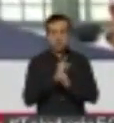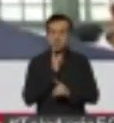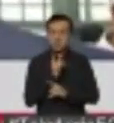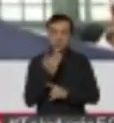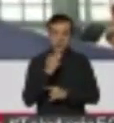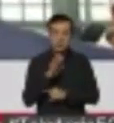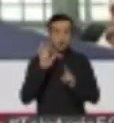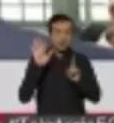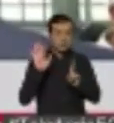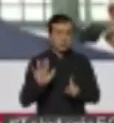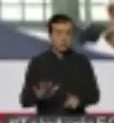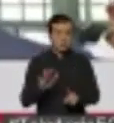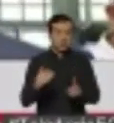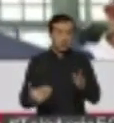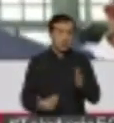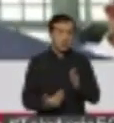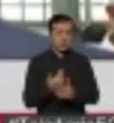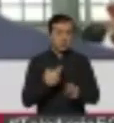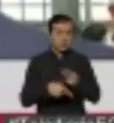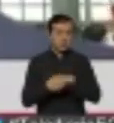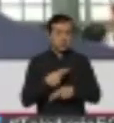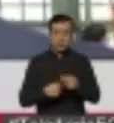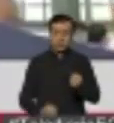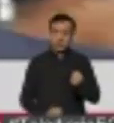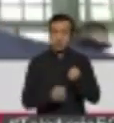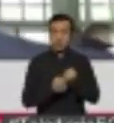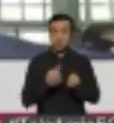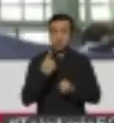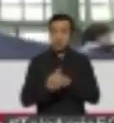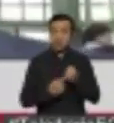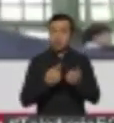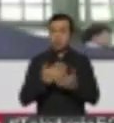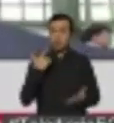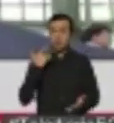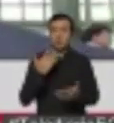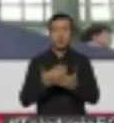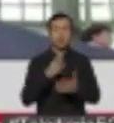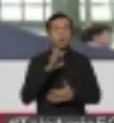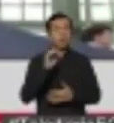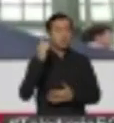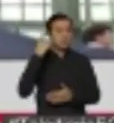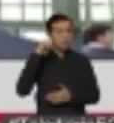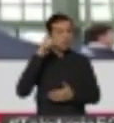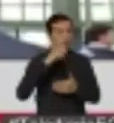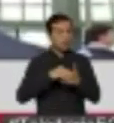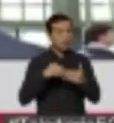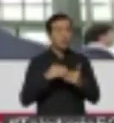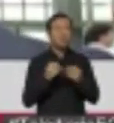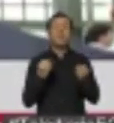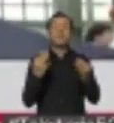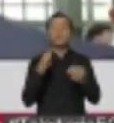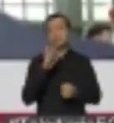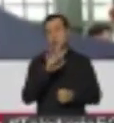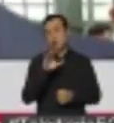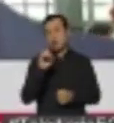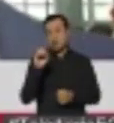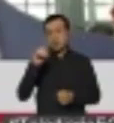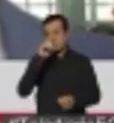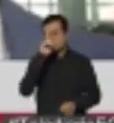tenemos 6,000 emprendedores apoyados, nuestros emprendedores del año anterior vendieron 50 millones de dólares, generaron 500